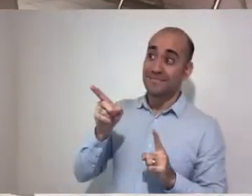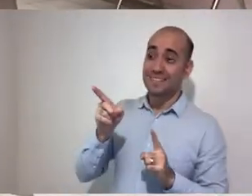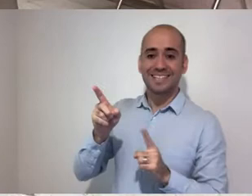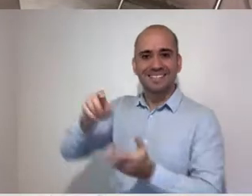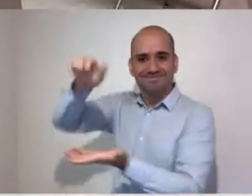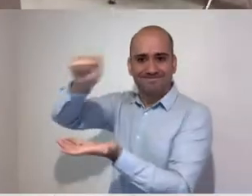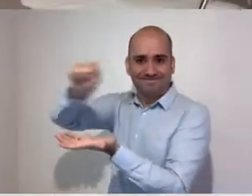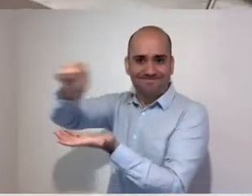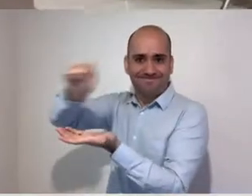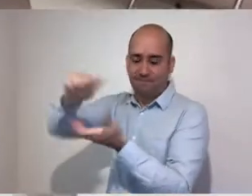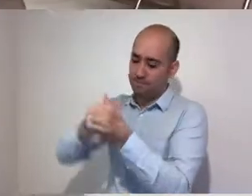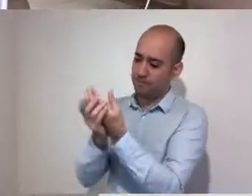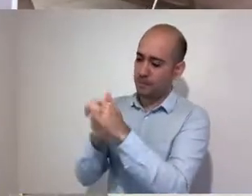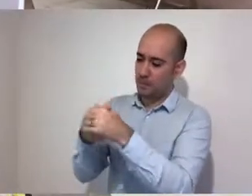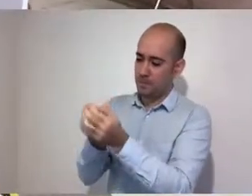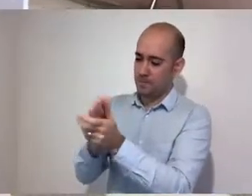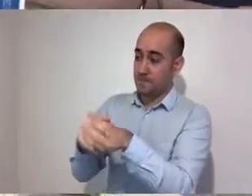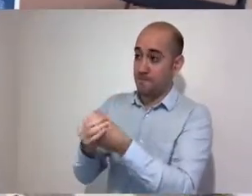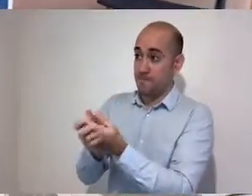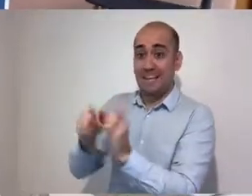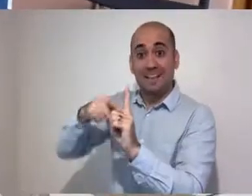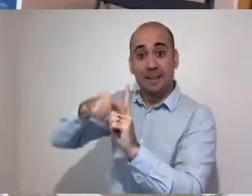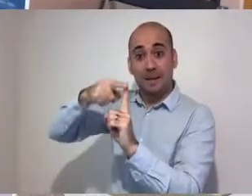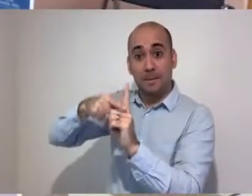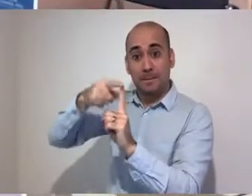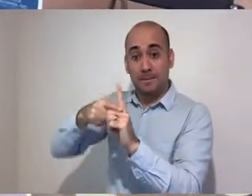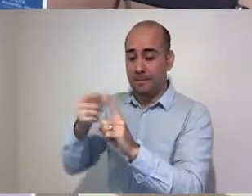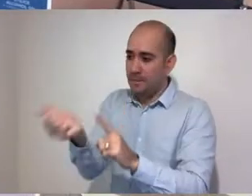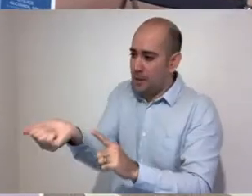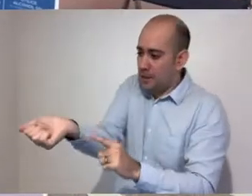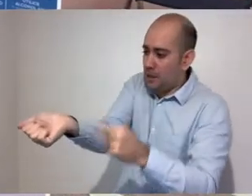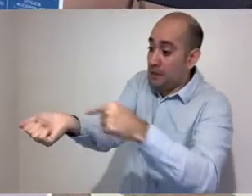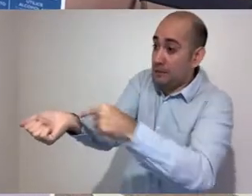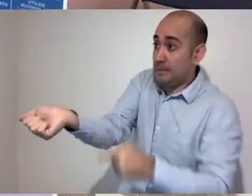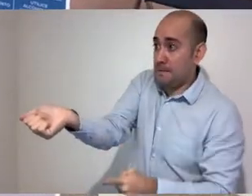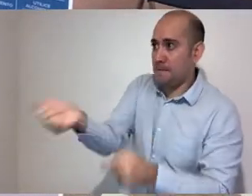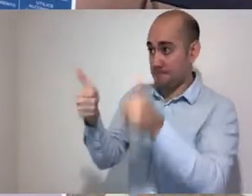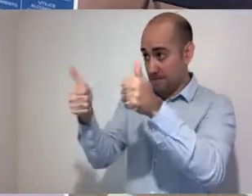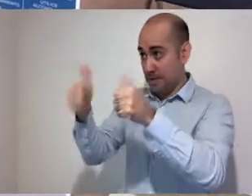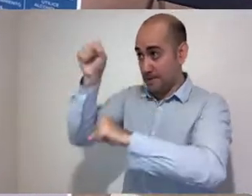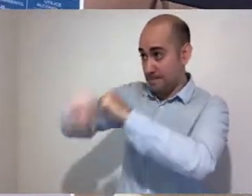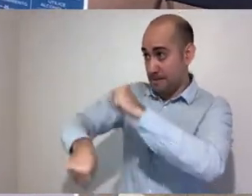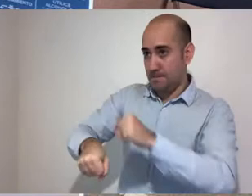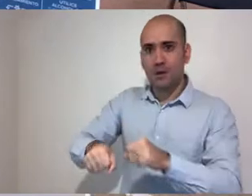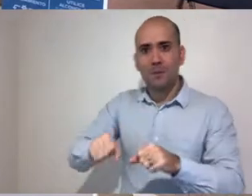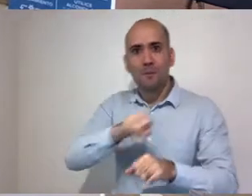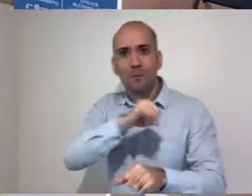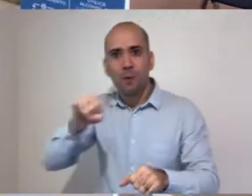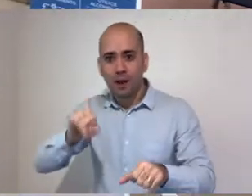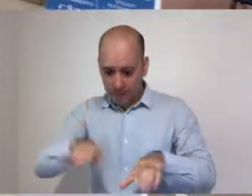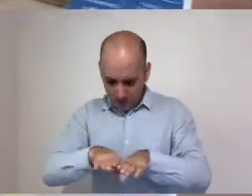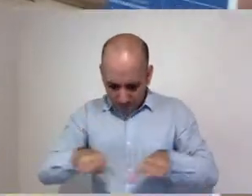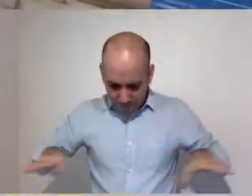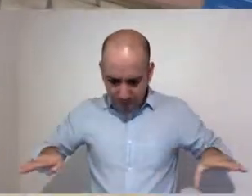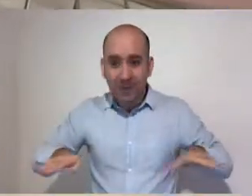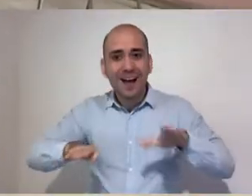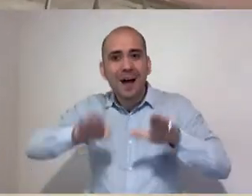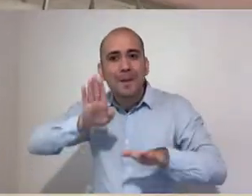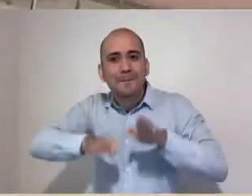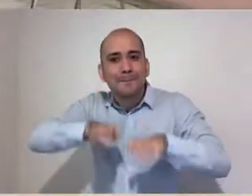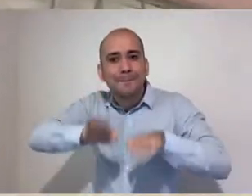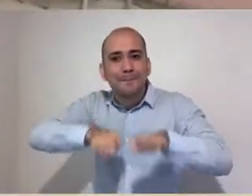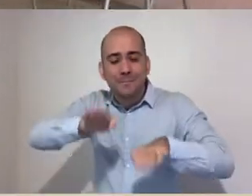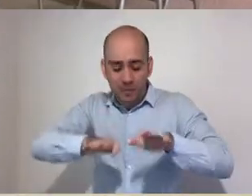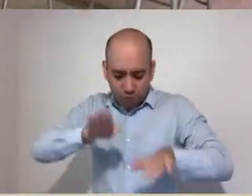alcohol gel y, obviamente, tomándose la temperatura. Limpia sus pies en el pediluvio y se dirige